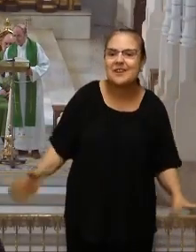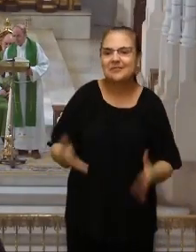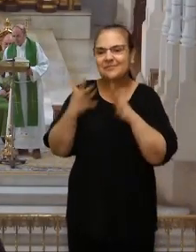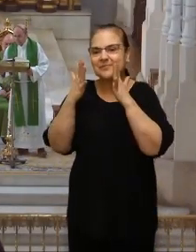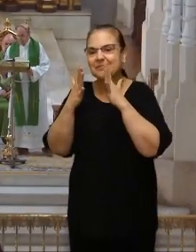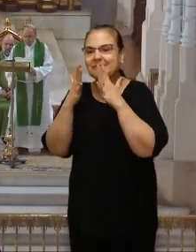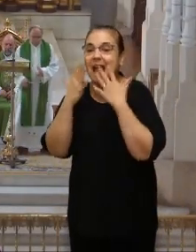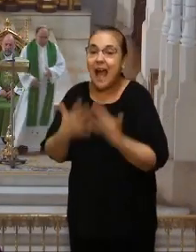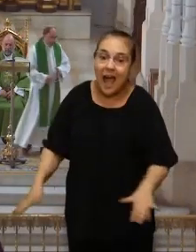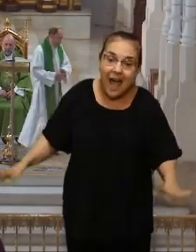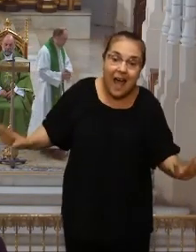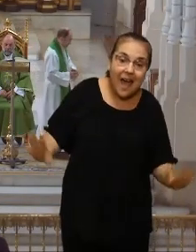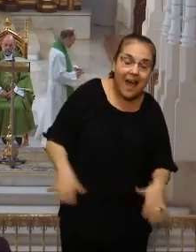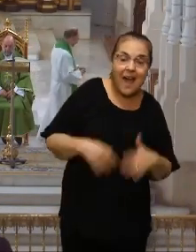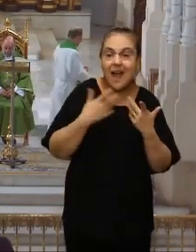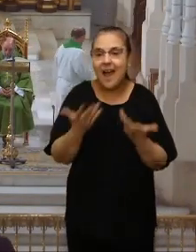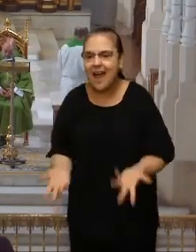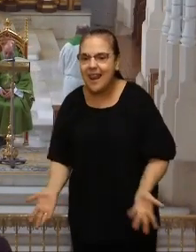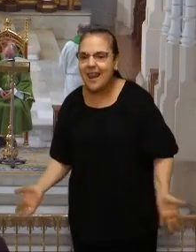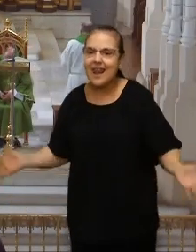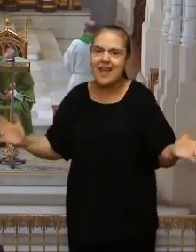Aleluya.